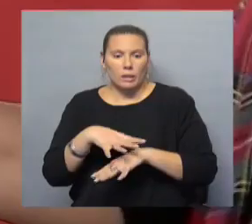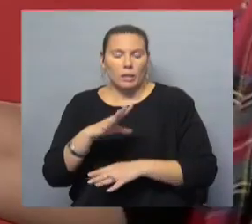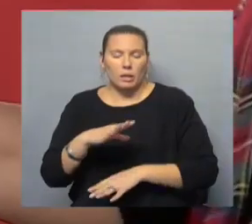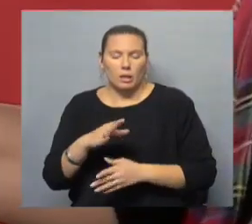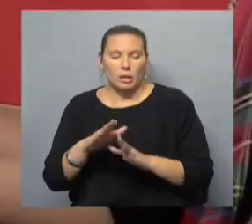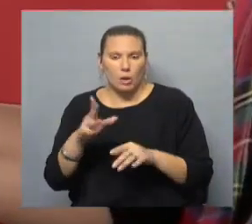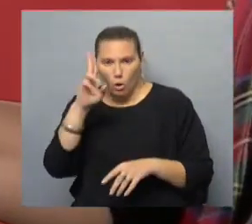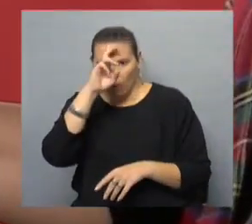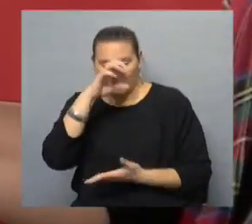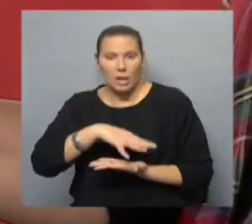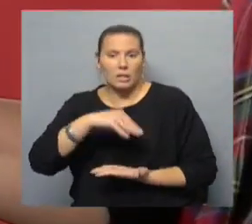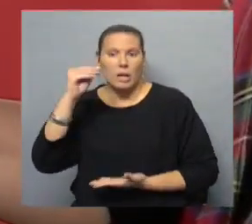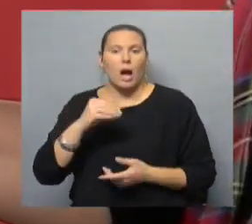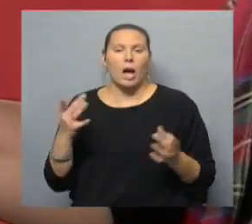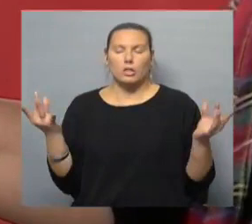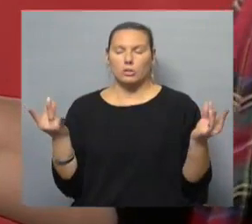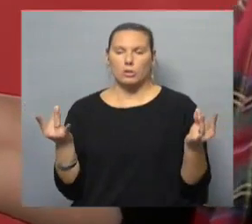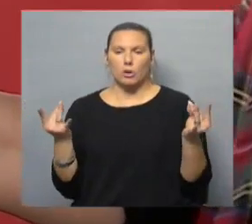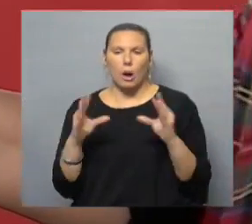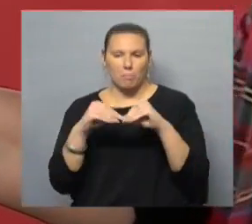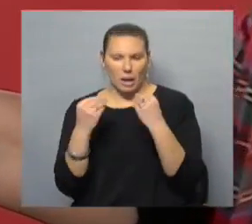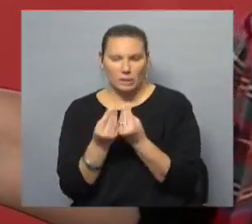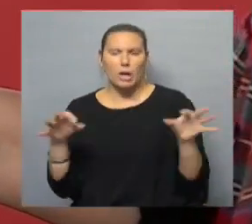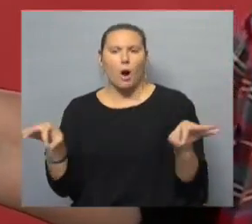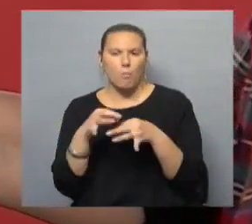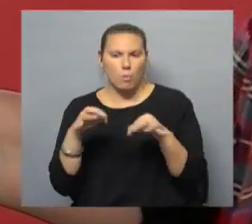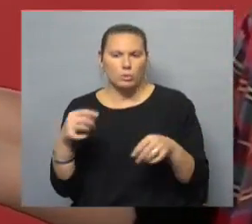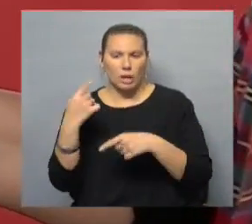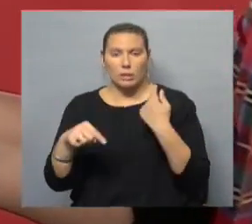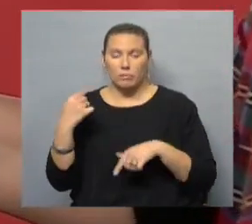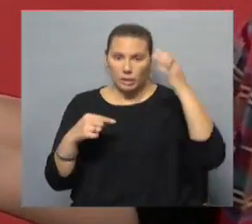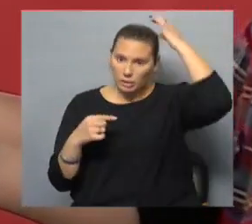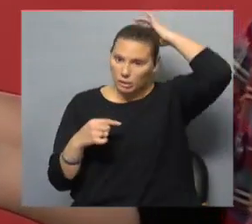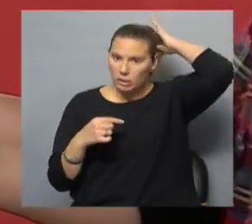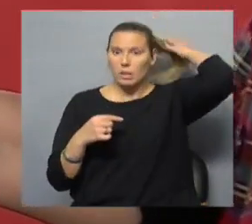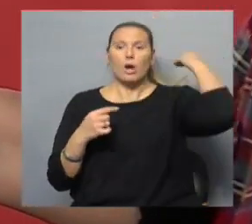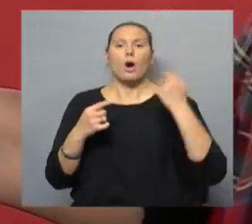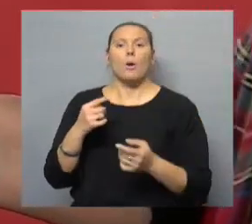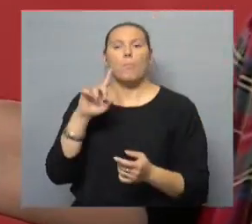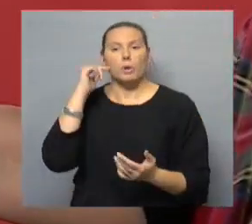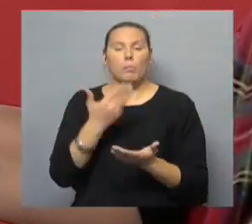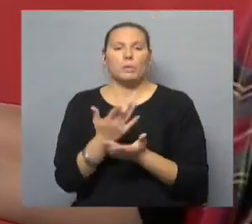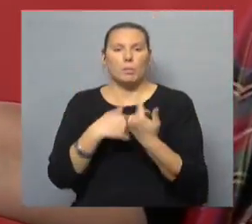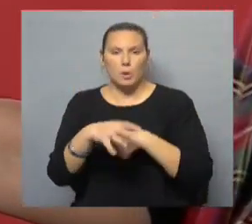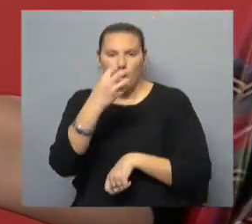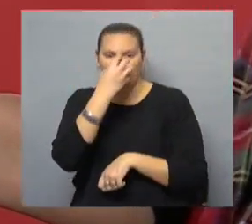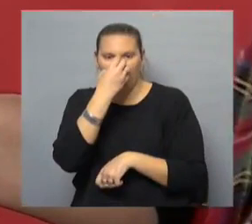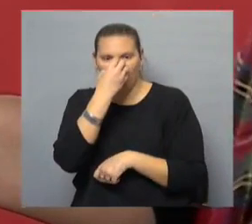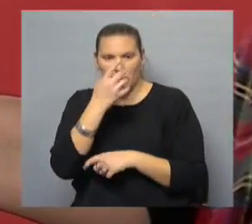hay yoga, hay plástica, hay música, hay pila de alternativas distintas, pero los payasos hemos